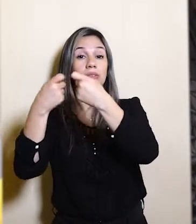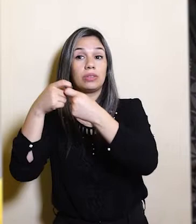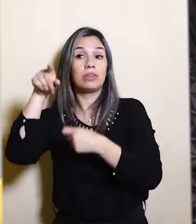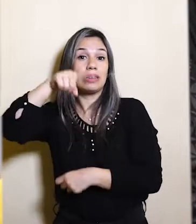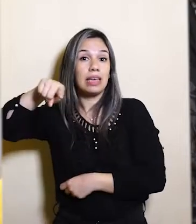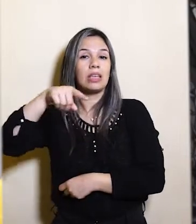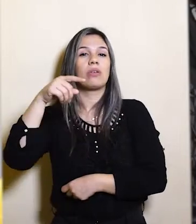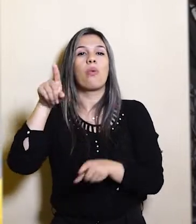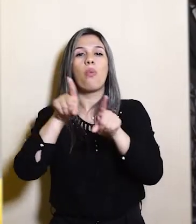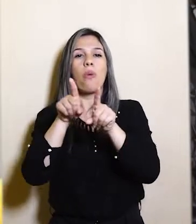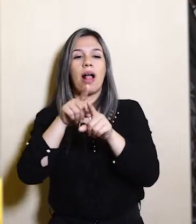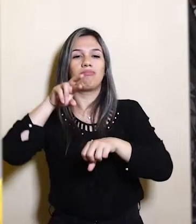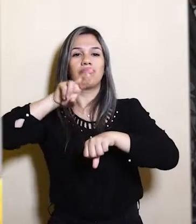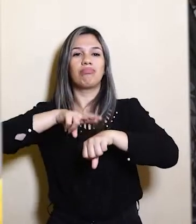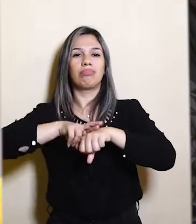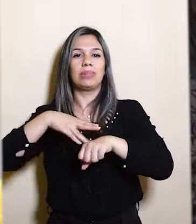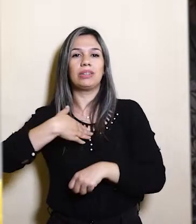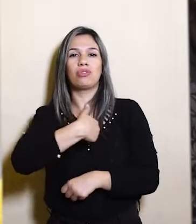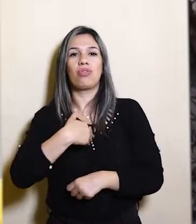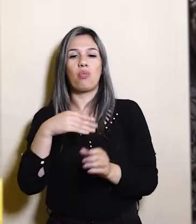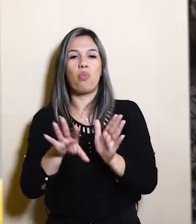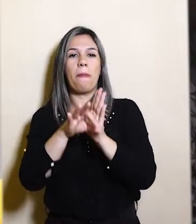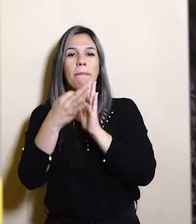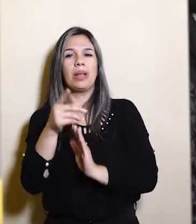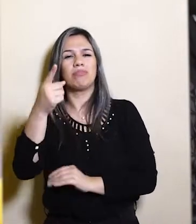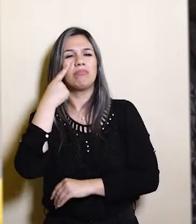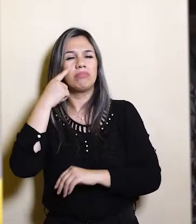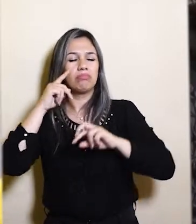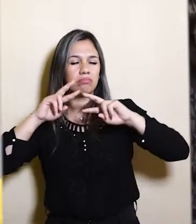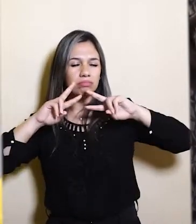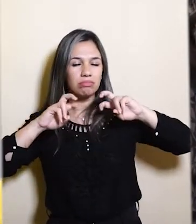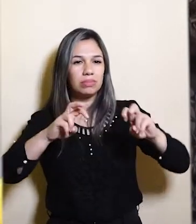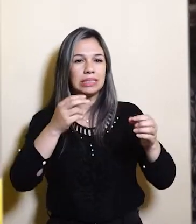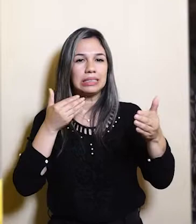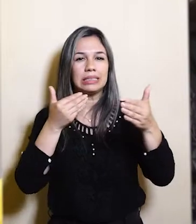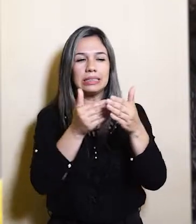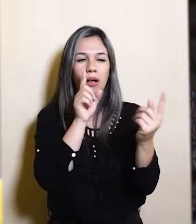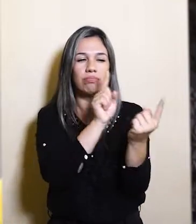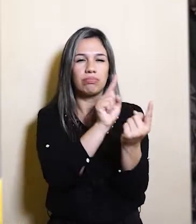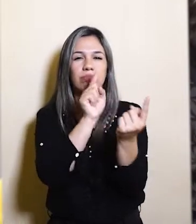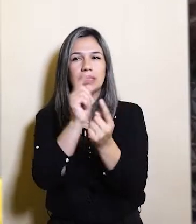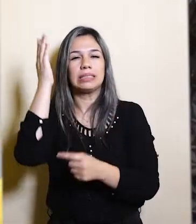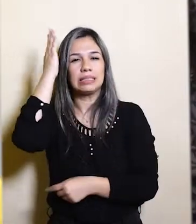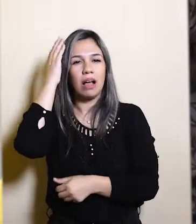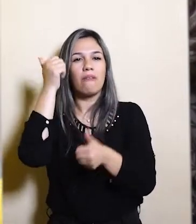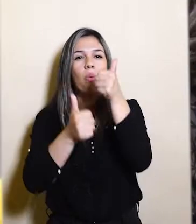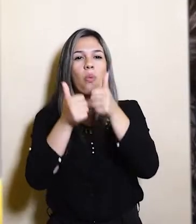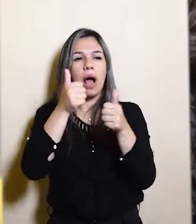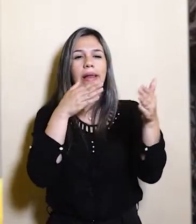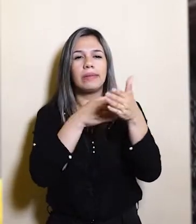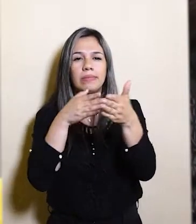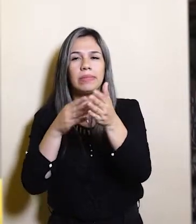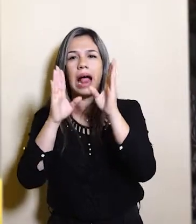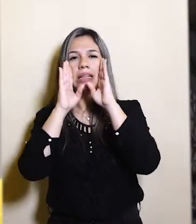las que reemplazan la responsabilidad del Estado. Entonces, conocen de cerca los casos, saben cuáles son los principales obstáculos